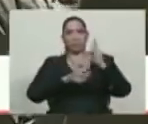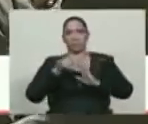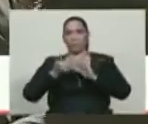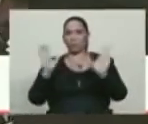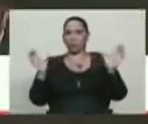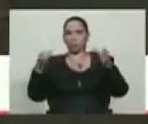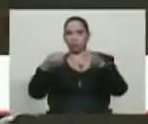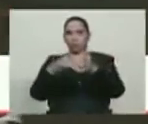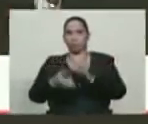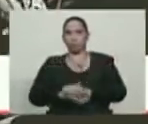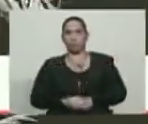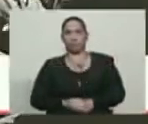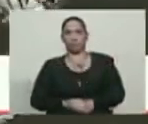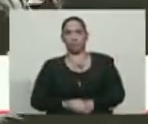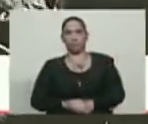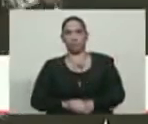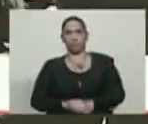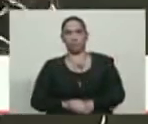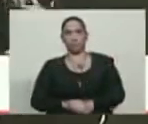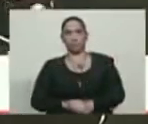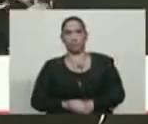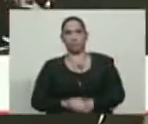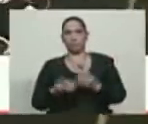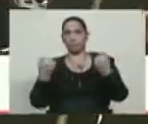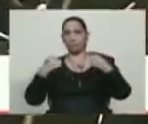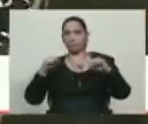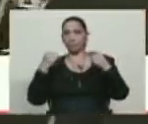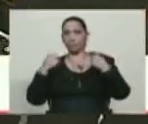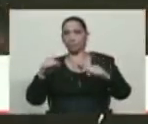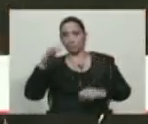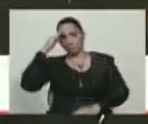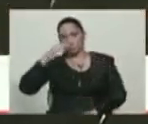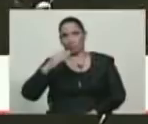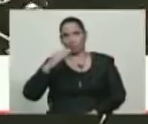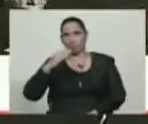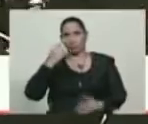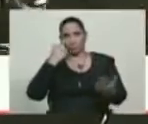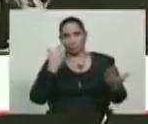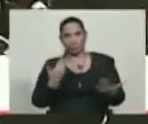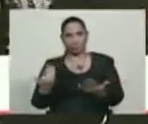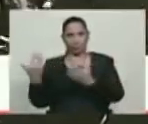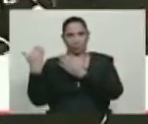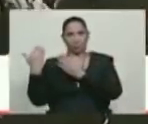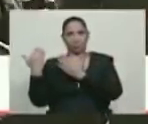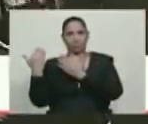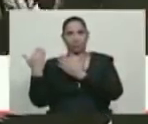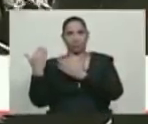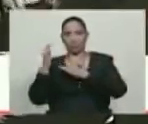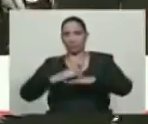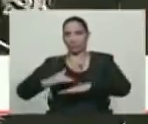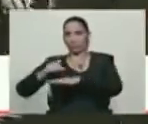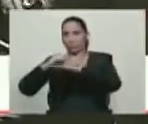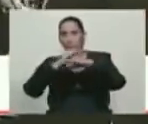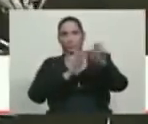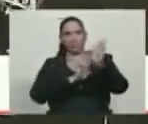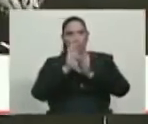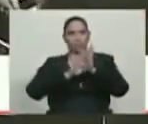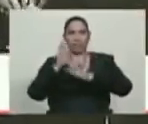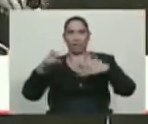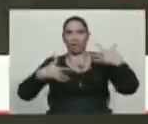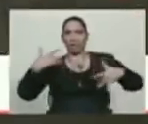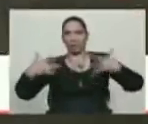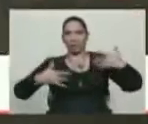cuerpo castrense en las maniobras militares. Veamos a continuación parte del desarrollo de la